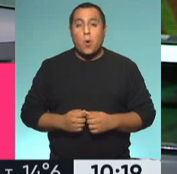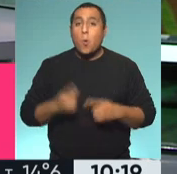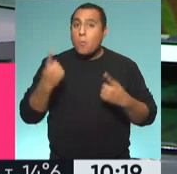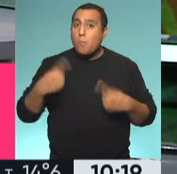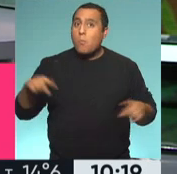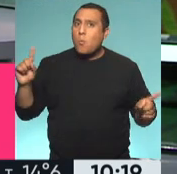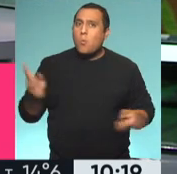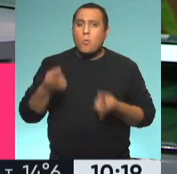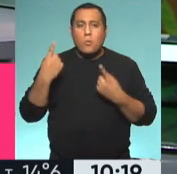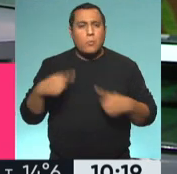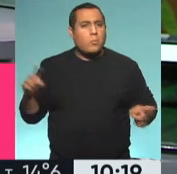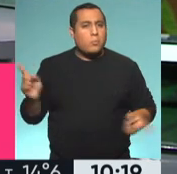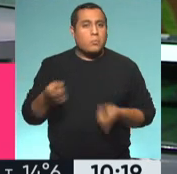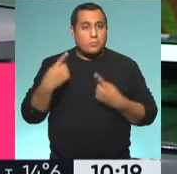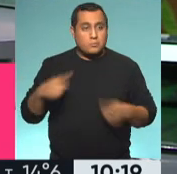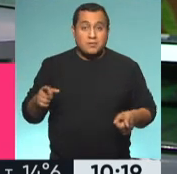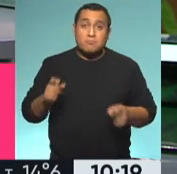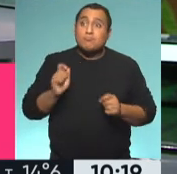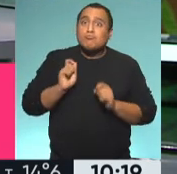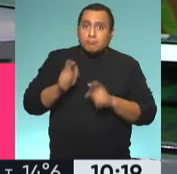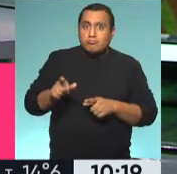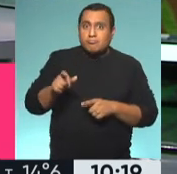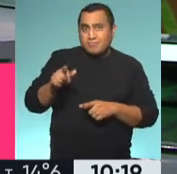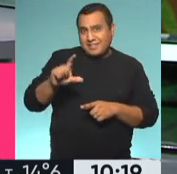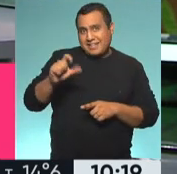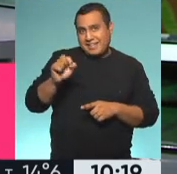música, una música de Carlitos Chaplin,